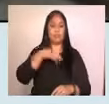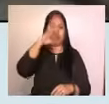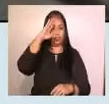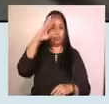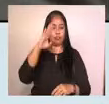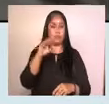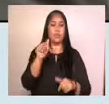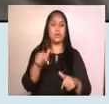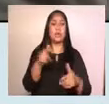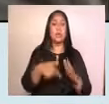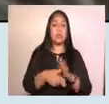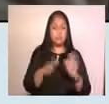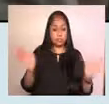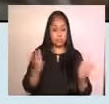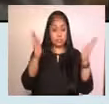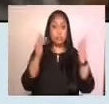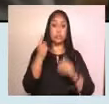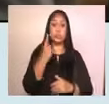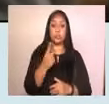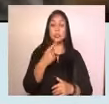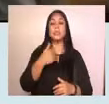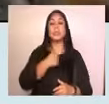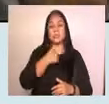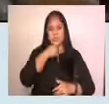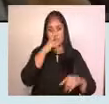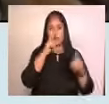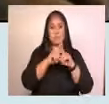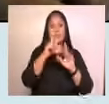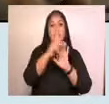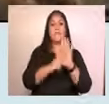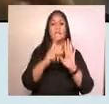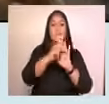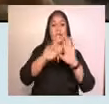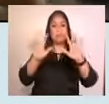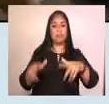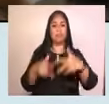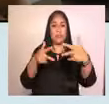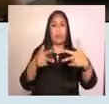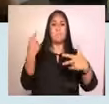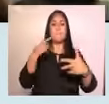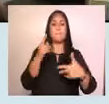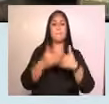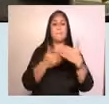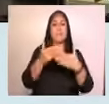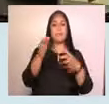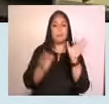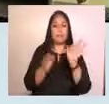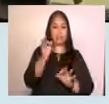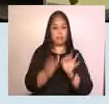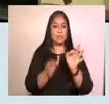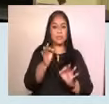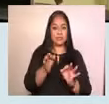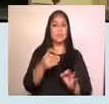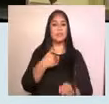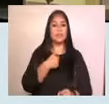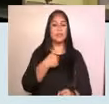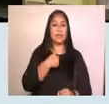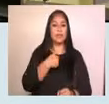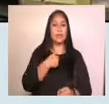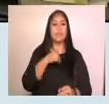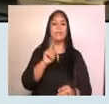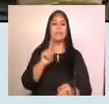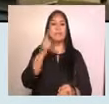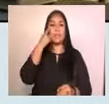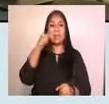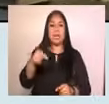Primero cuenta también con salas de videoconferencias para procedimientos judiciales y así evitar